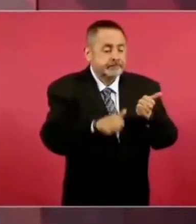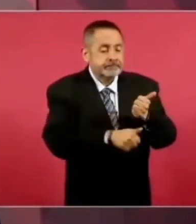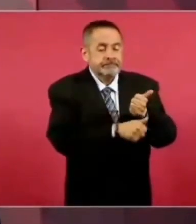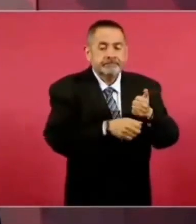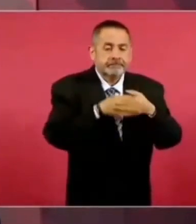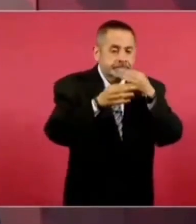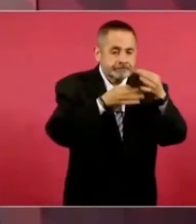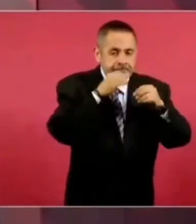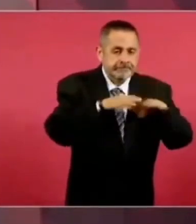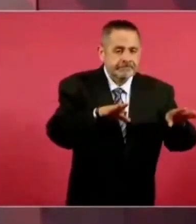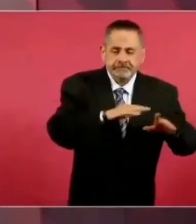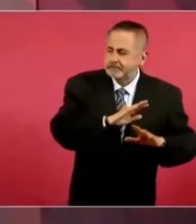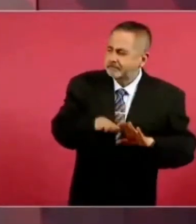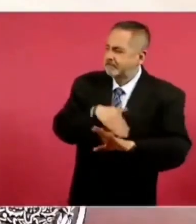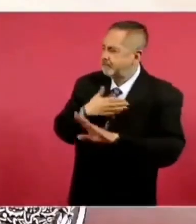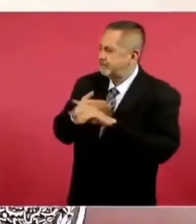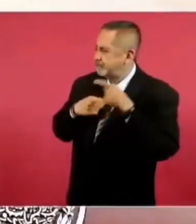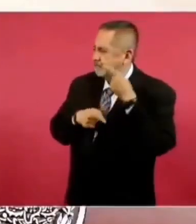en contra.